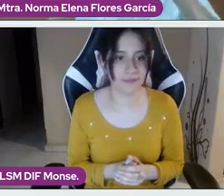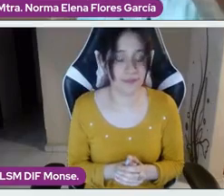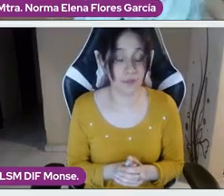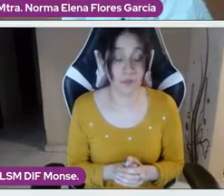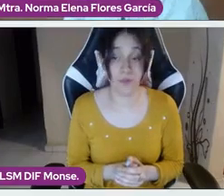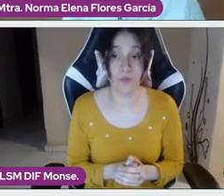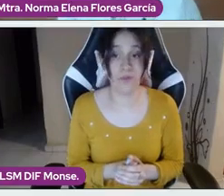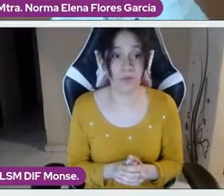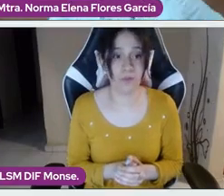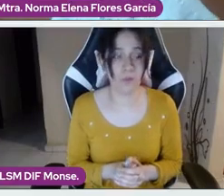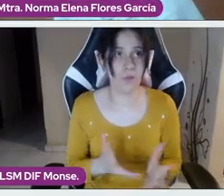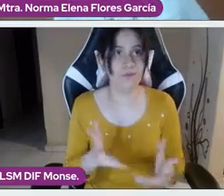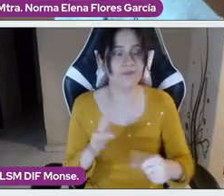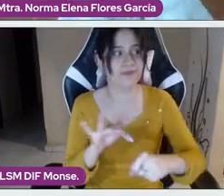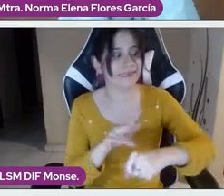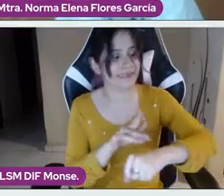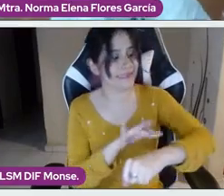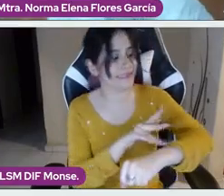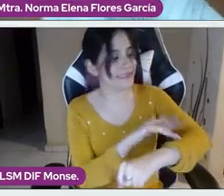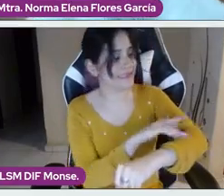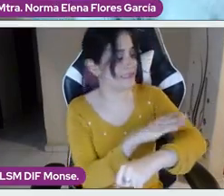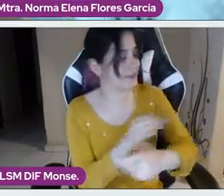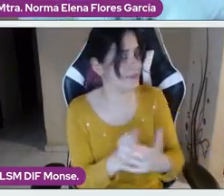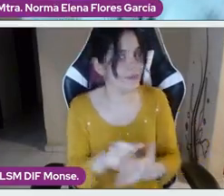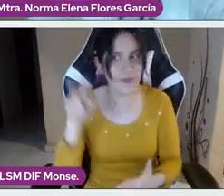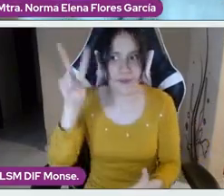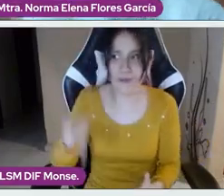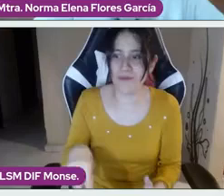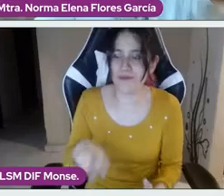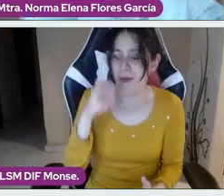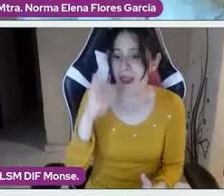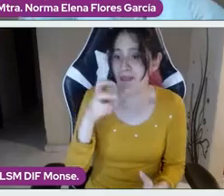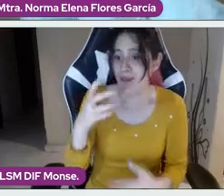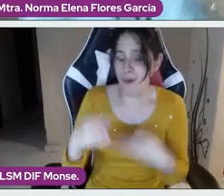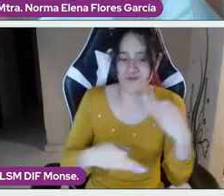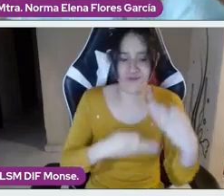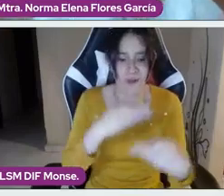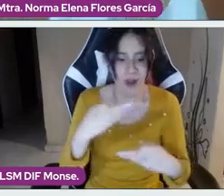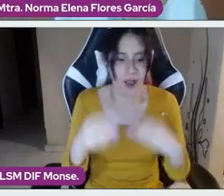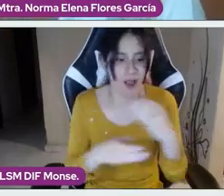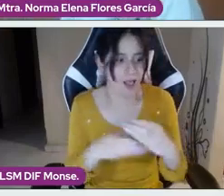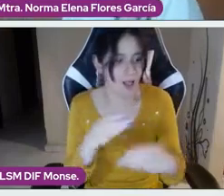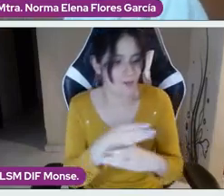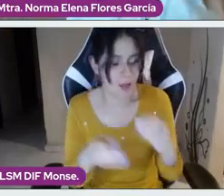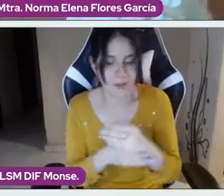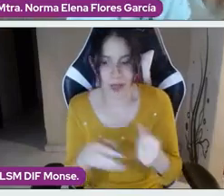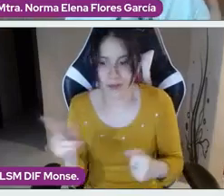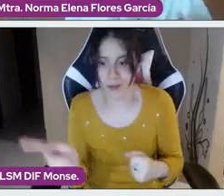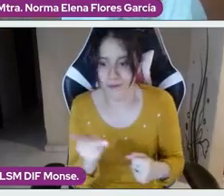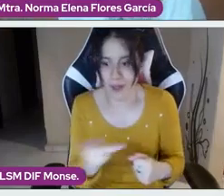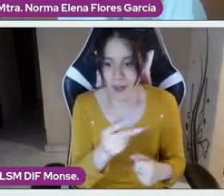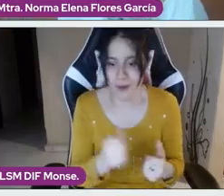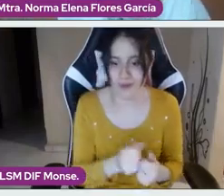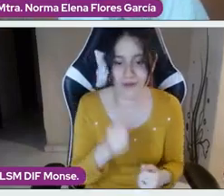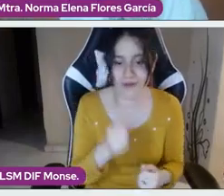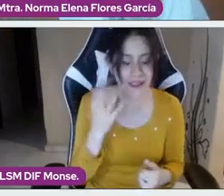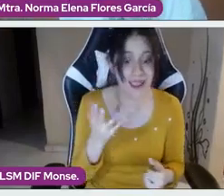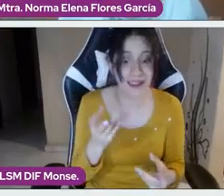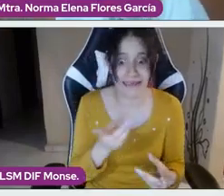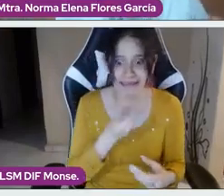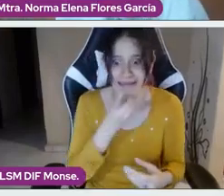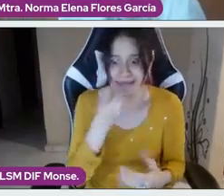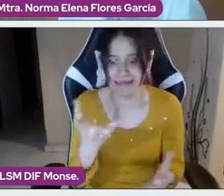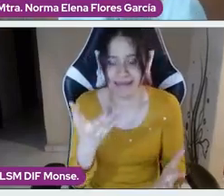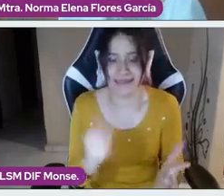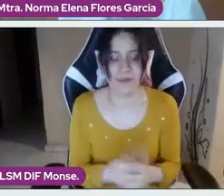Híjole, qué emoción. Yo quisiera de verdad comerme todas las preguntas que nos están llegando. Una que me